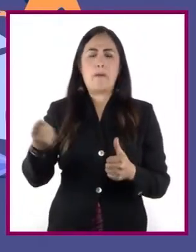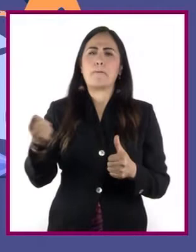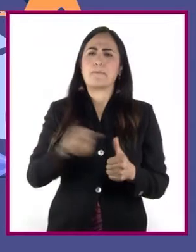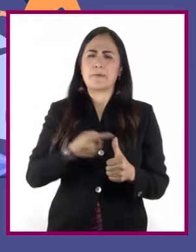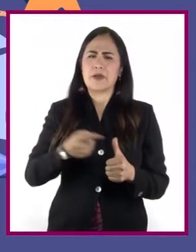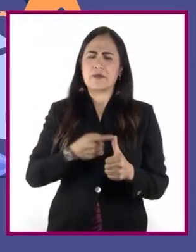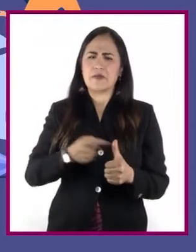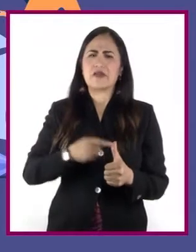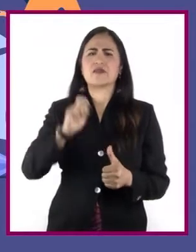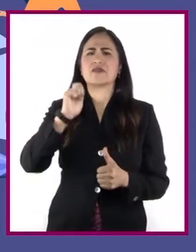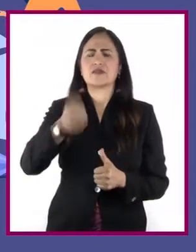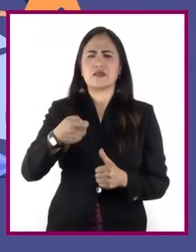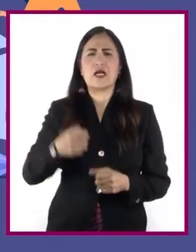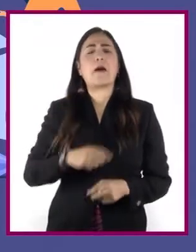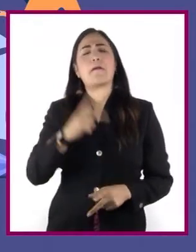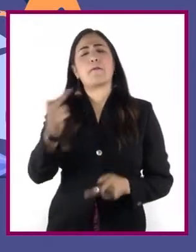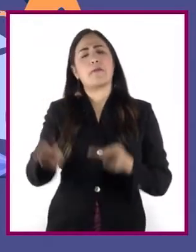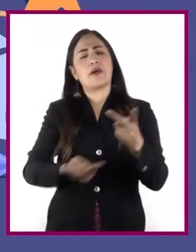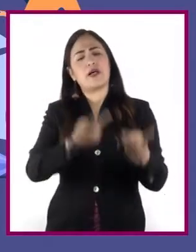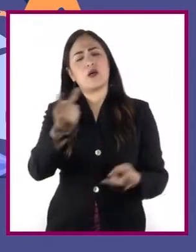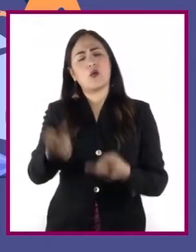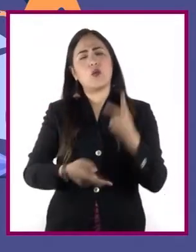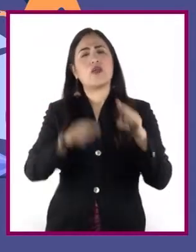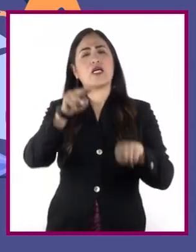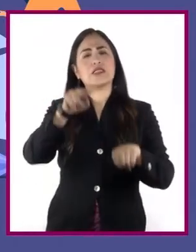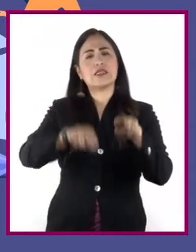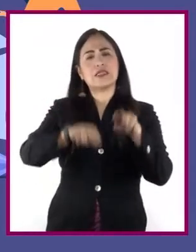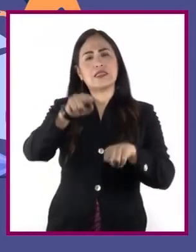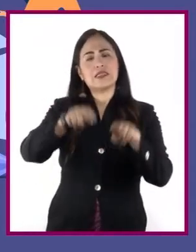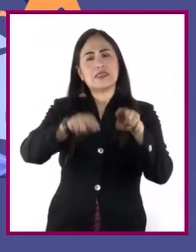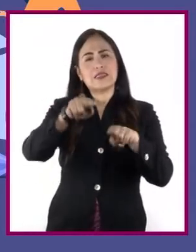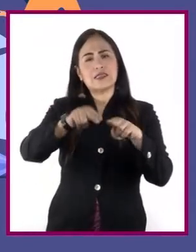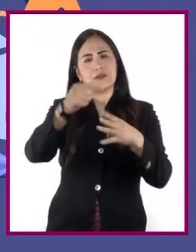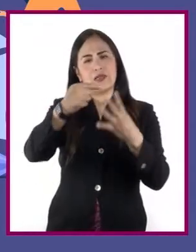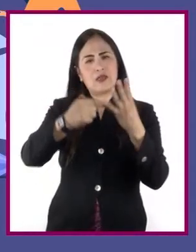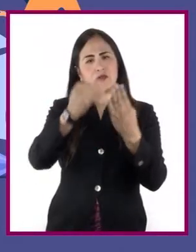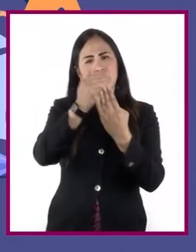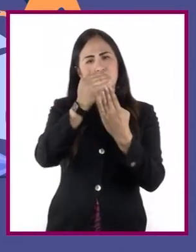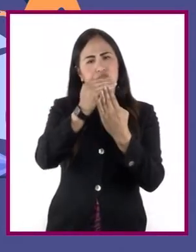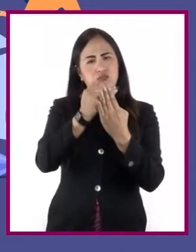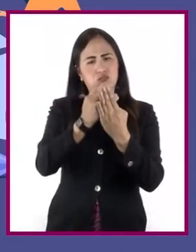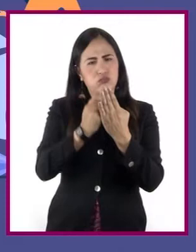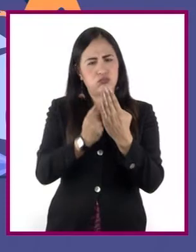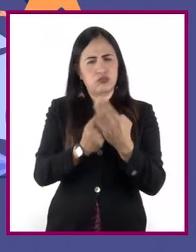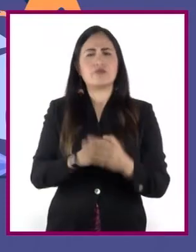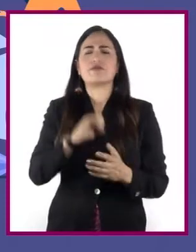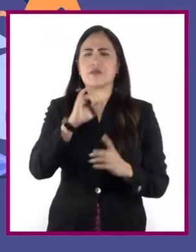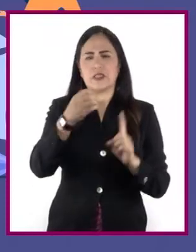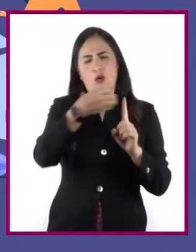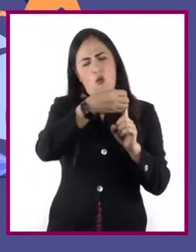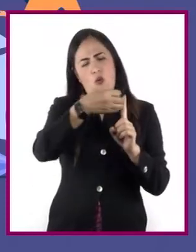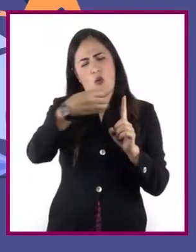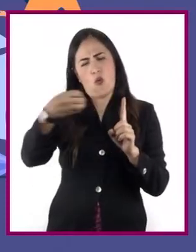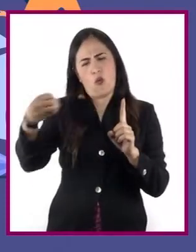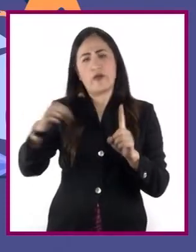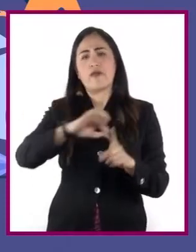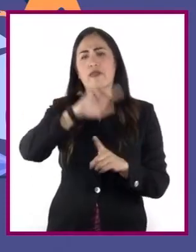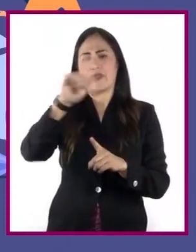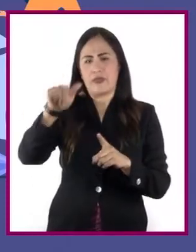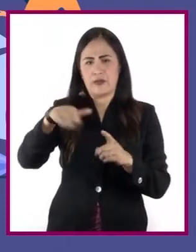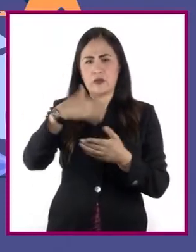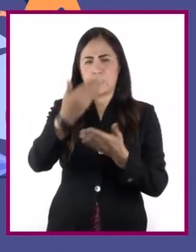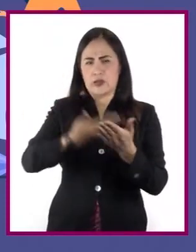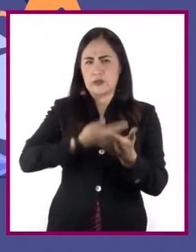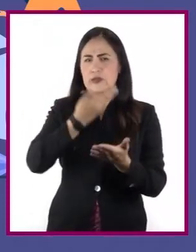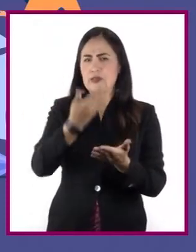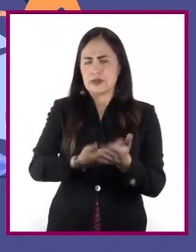deben jerarquizar las preguntas de la entrevista. Es decir, Determinar un orden para presentarlas, el